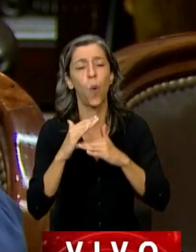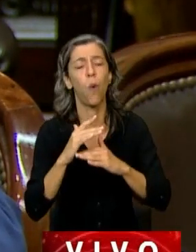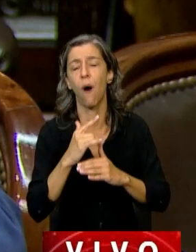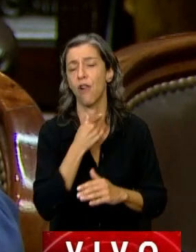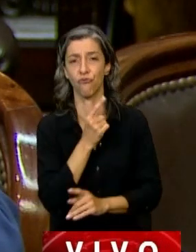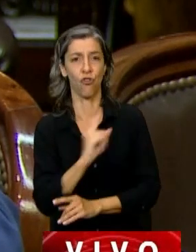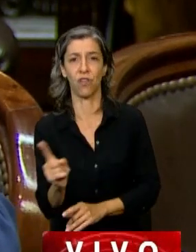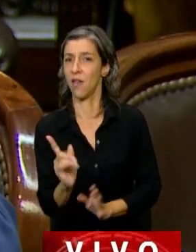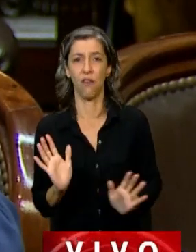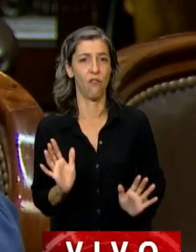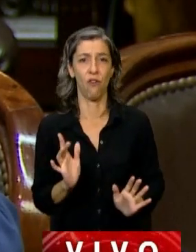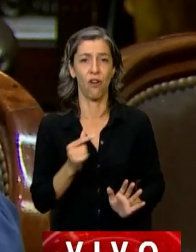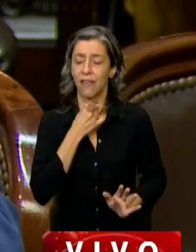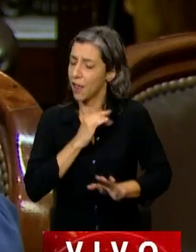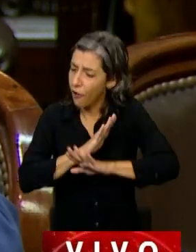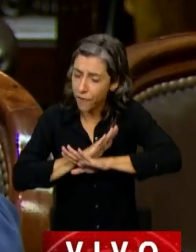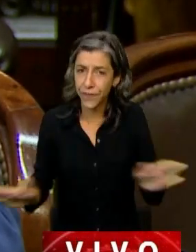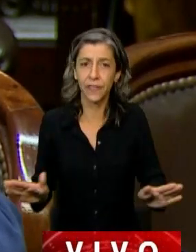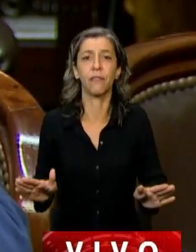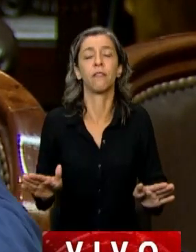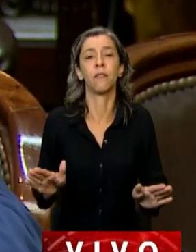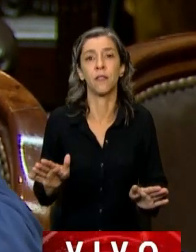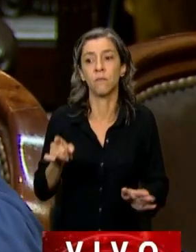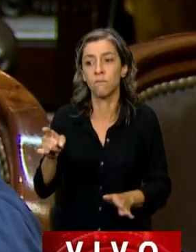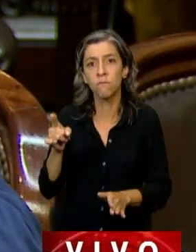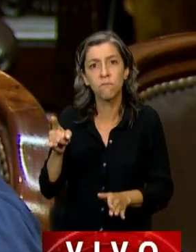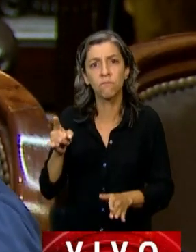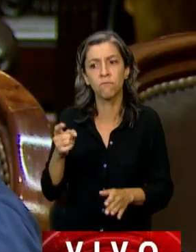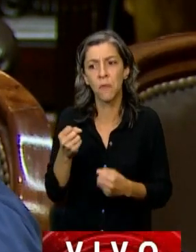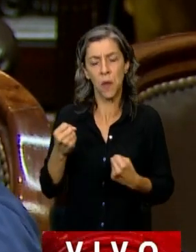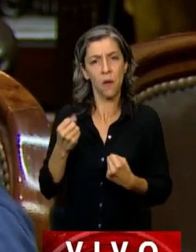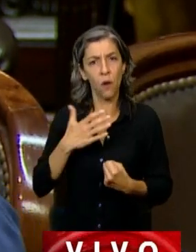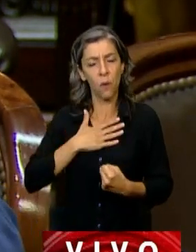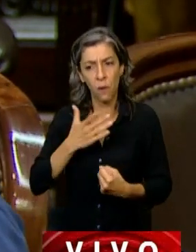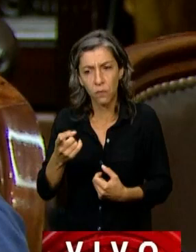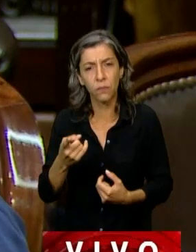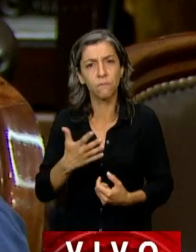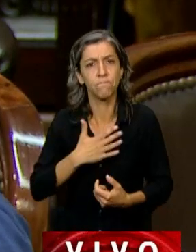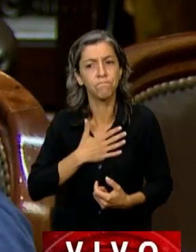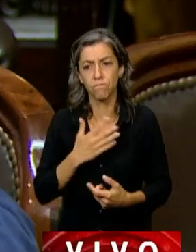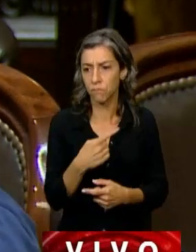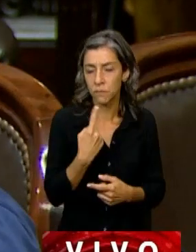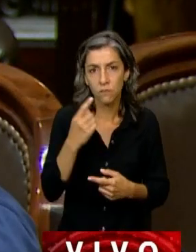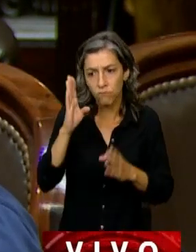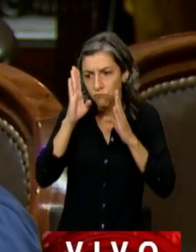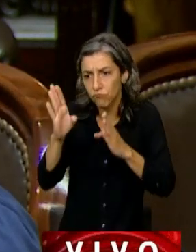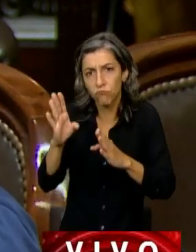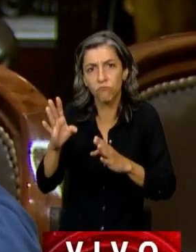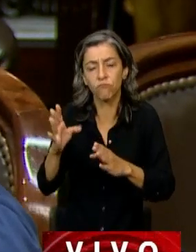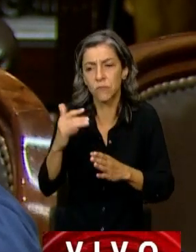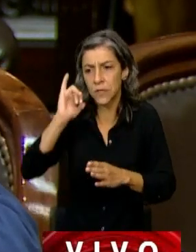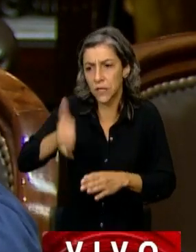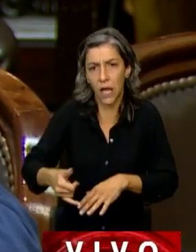La valentía y el valor de este sentimiento nos llevó, por supuesto, a comprometernos con esta situación,